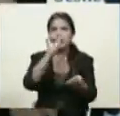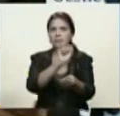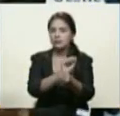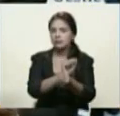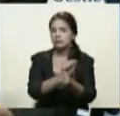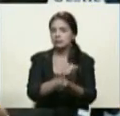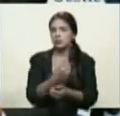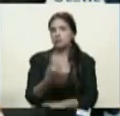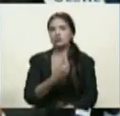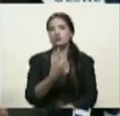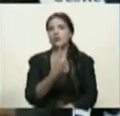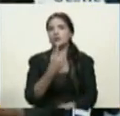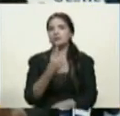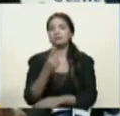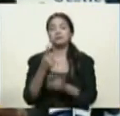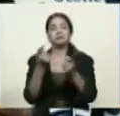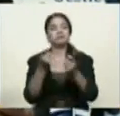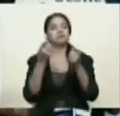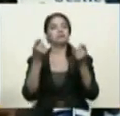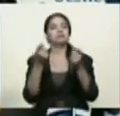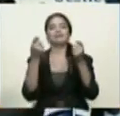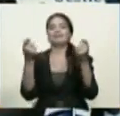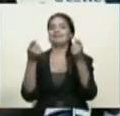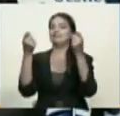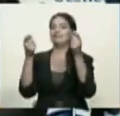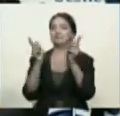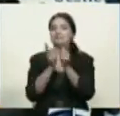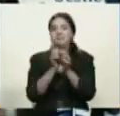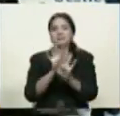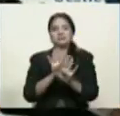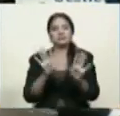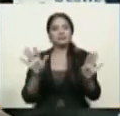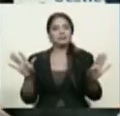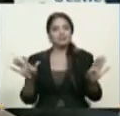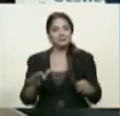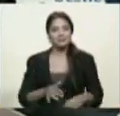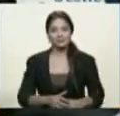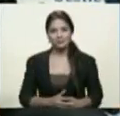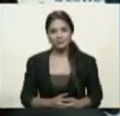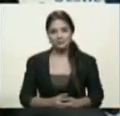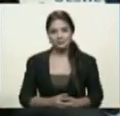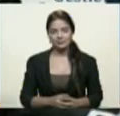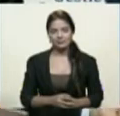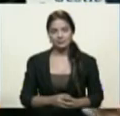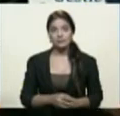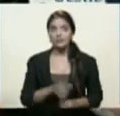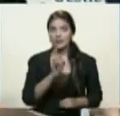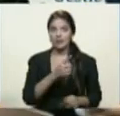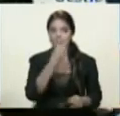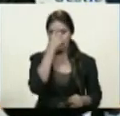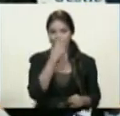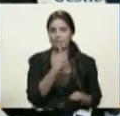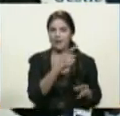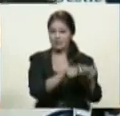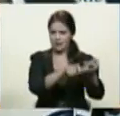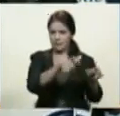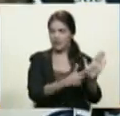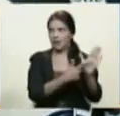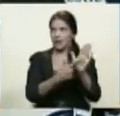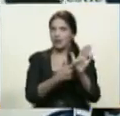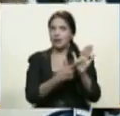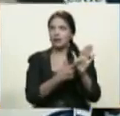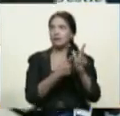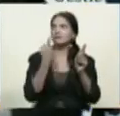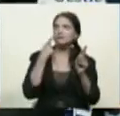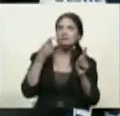esto se usó como una plataforma de propaganda y de utilización de las víctimas las cuales fueron usados